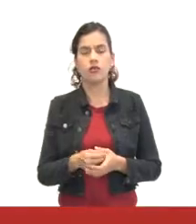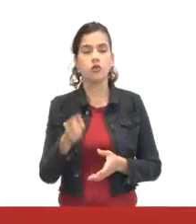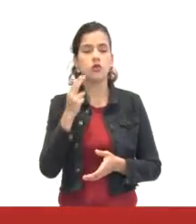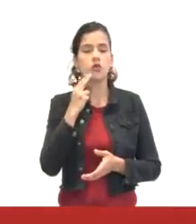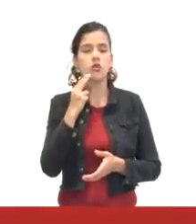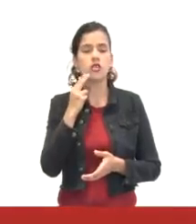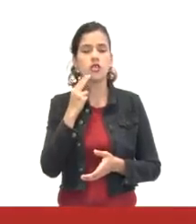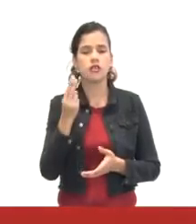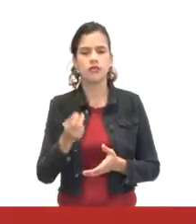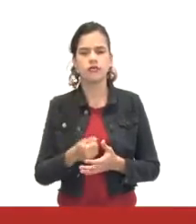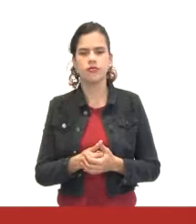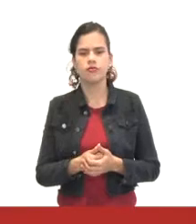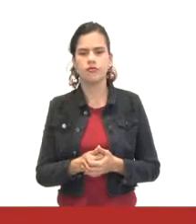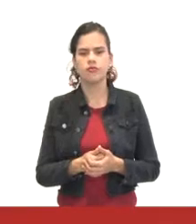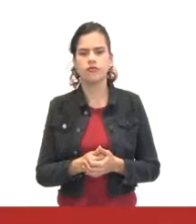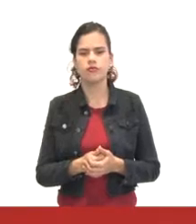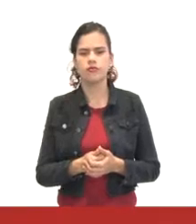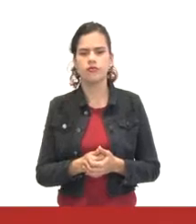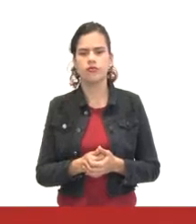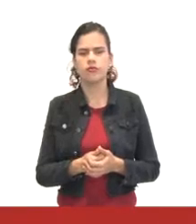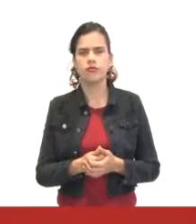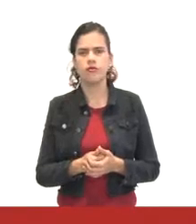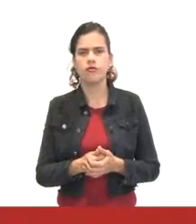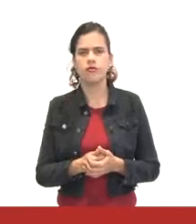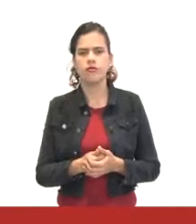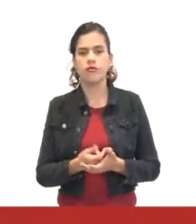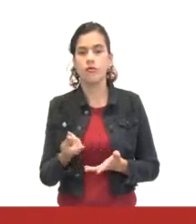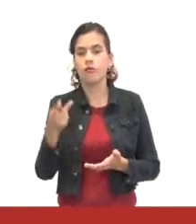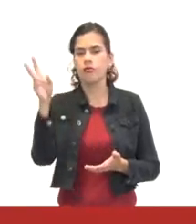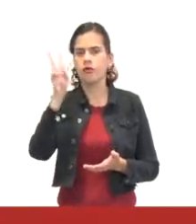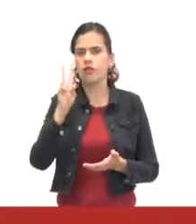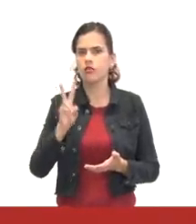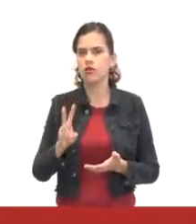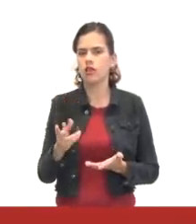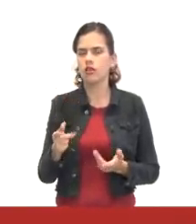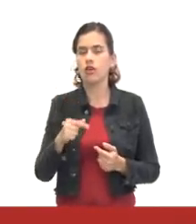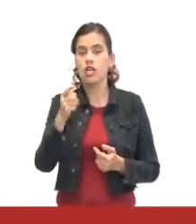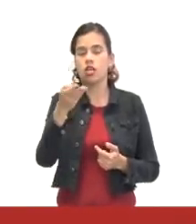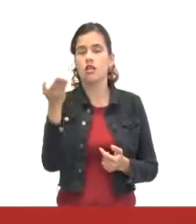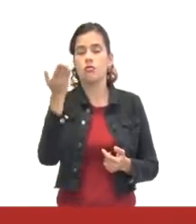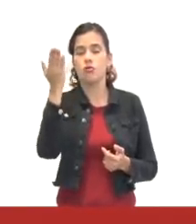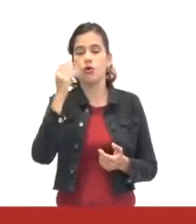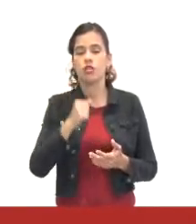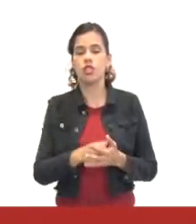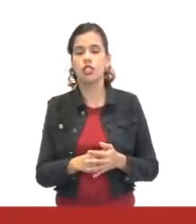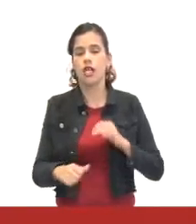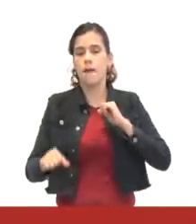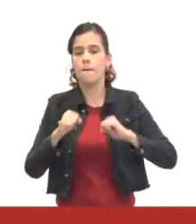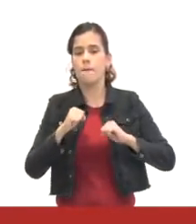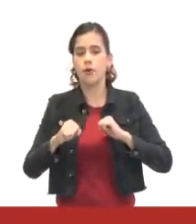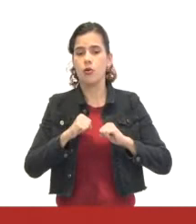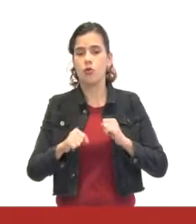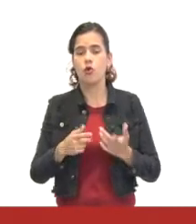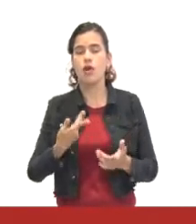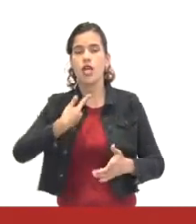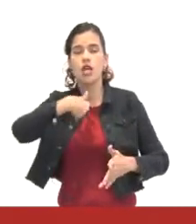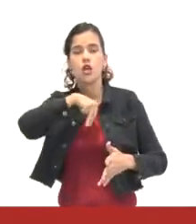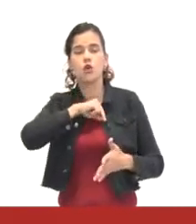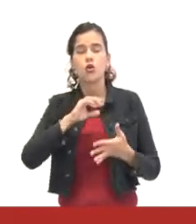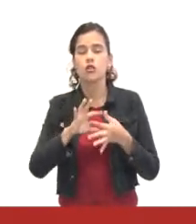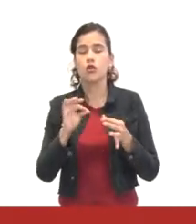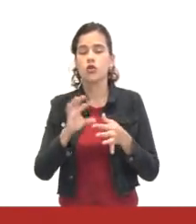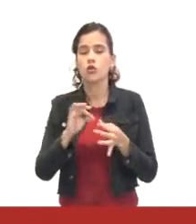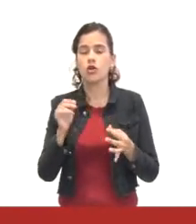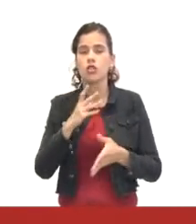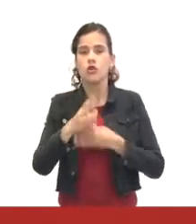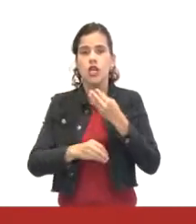Chocolate. Precisamente es venezolano. Es importante promover nuestros